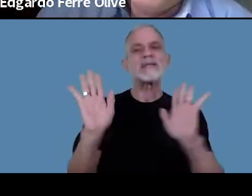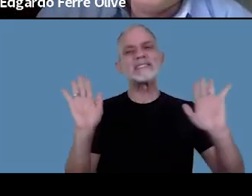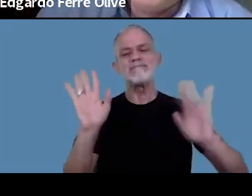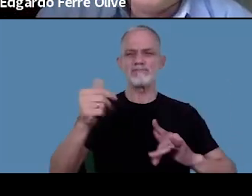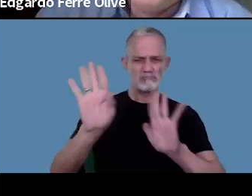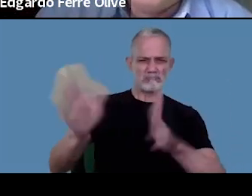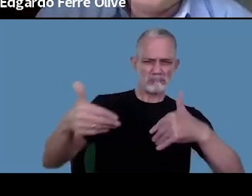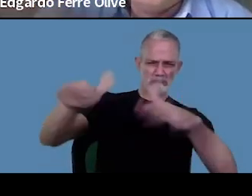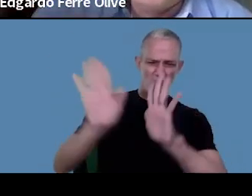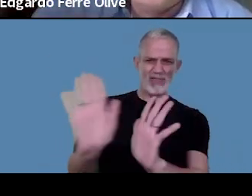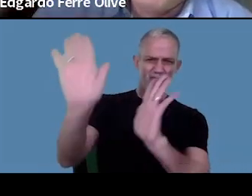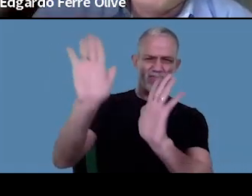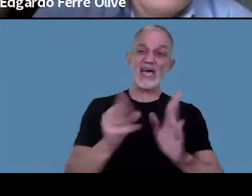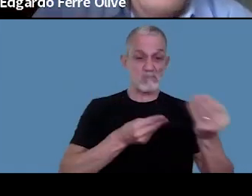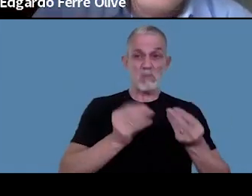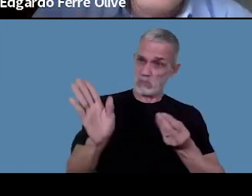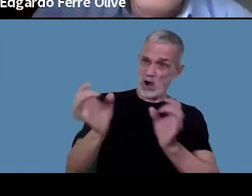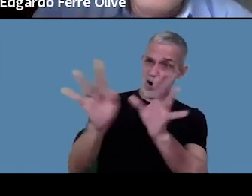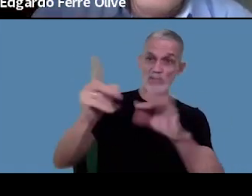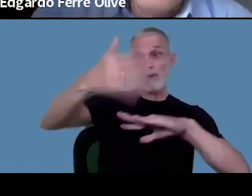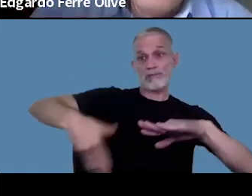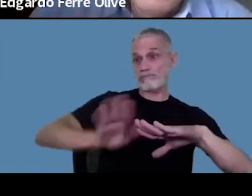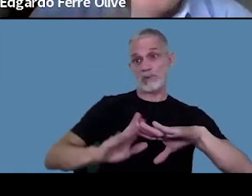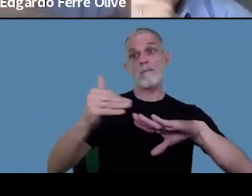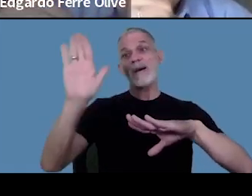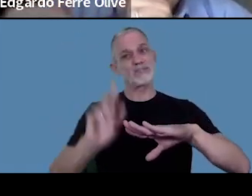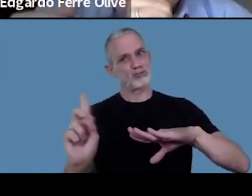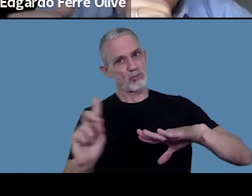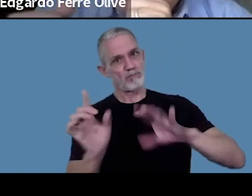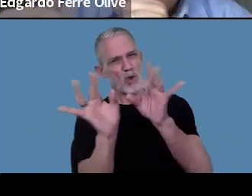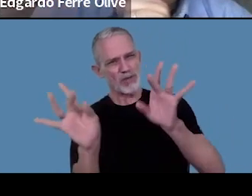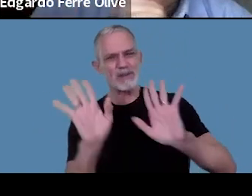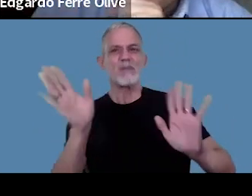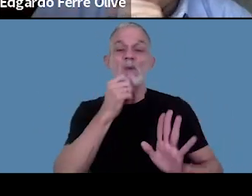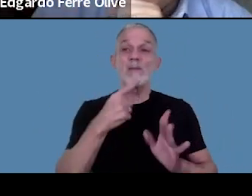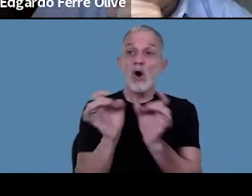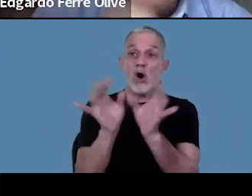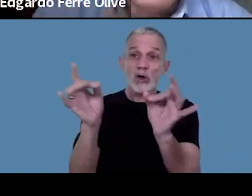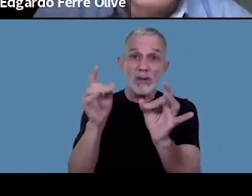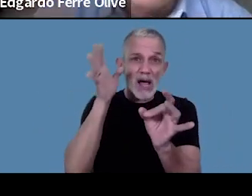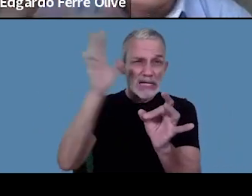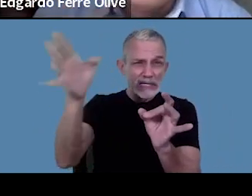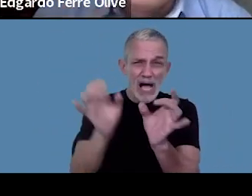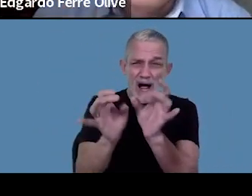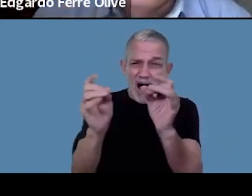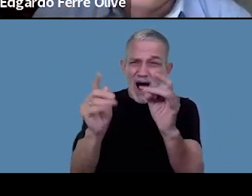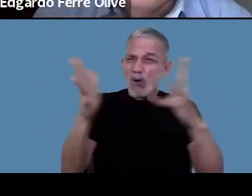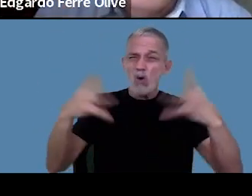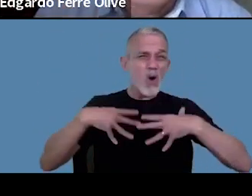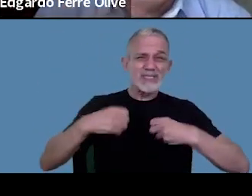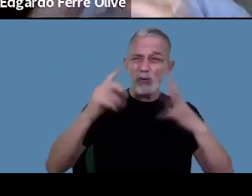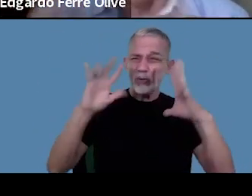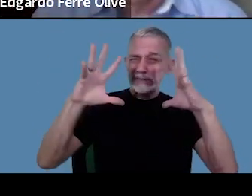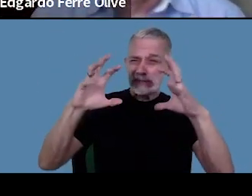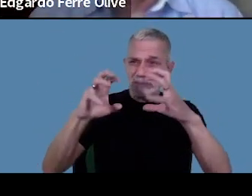como autoridad administrativa que contamine, pero hasta acá, más no. ¿Qué pasa si la contaminación es muy elevada o afecta a la salud de la población? ¿Qué va a